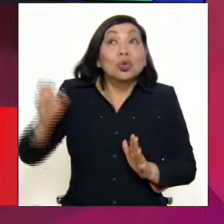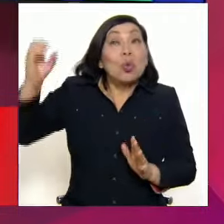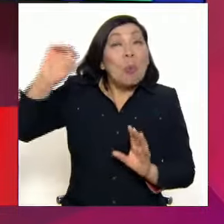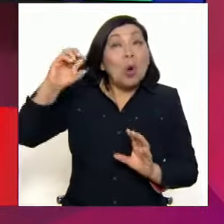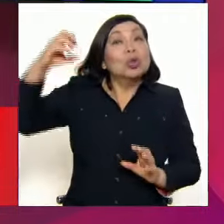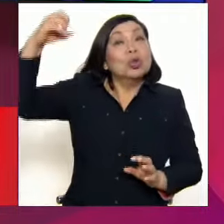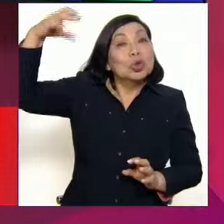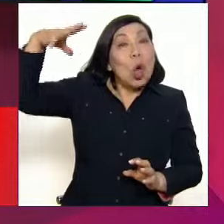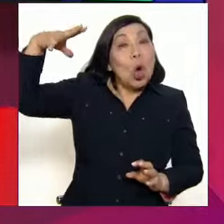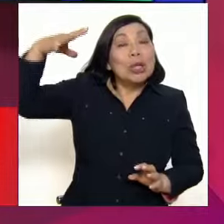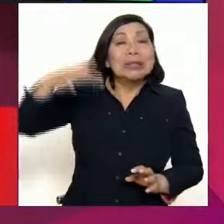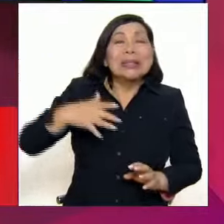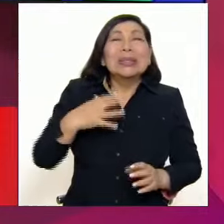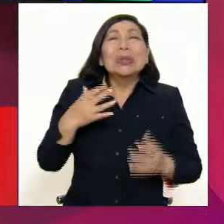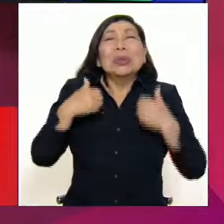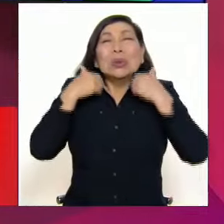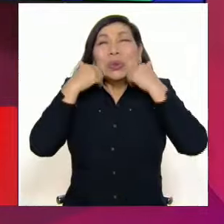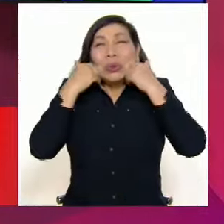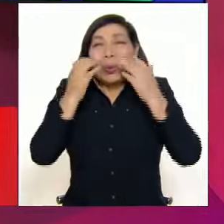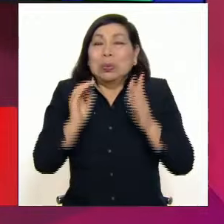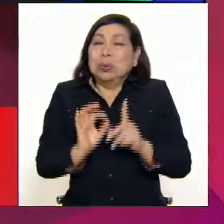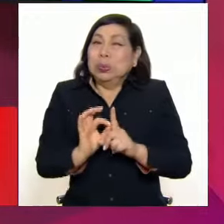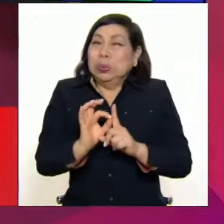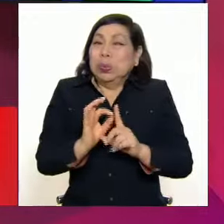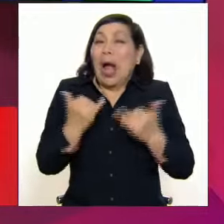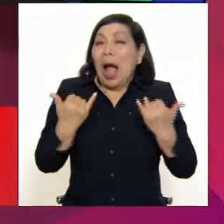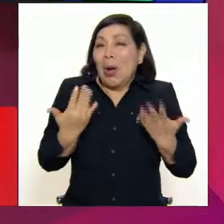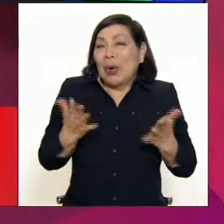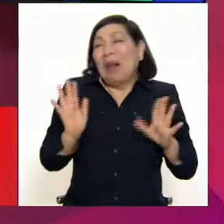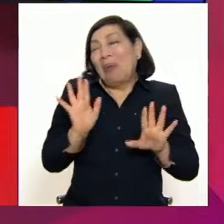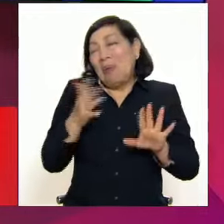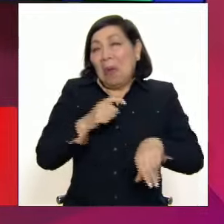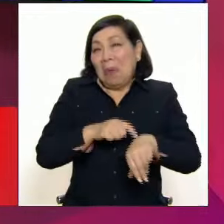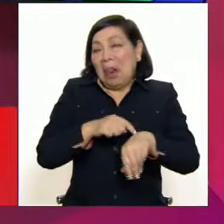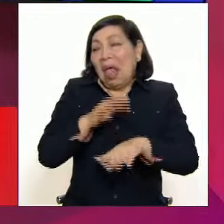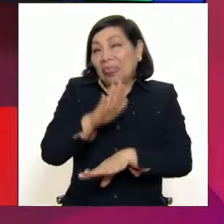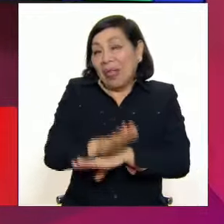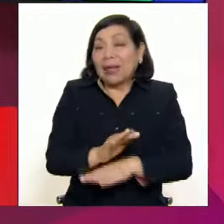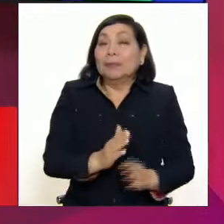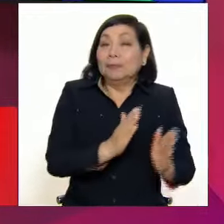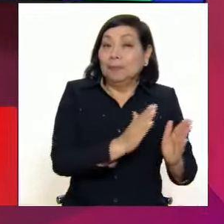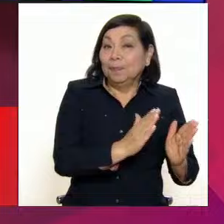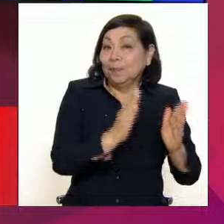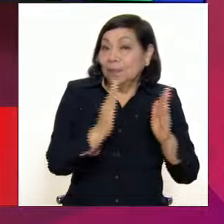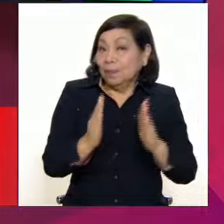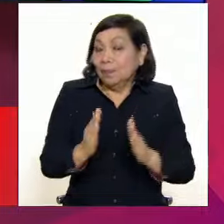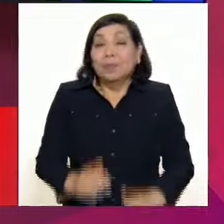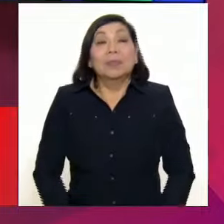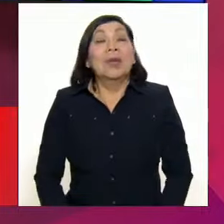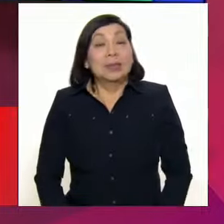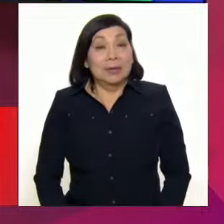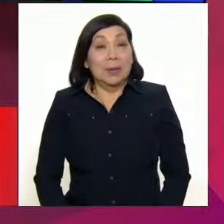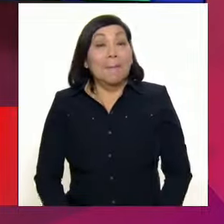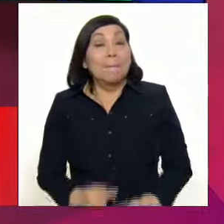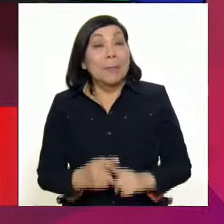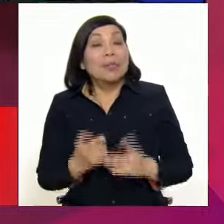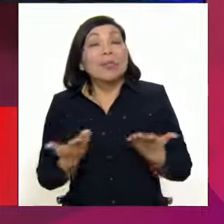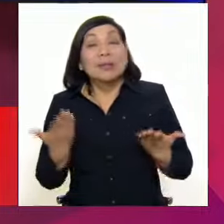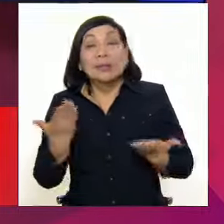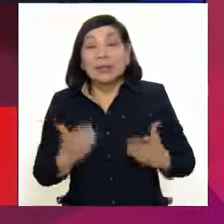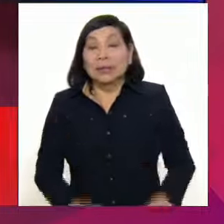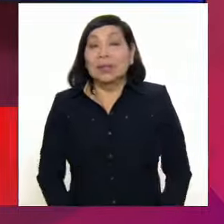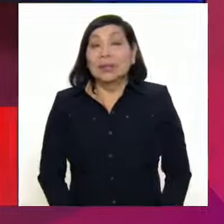solar y esa sensación de bochorno seguro, en especial a horas de la tarde. Vamos ahora a ver el panorama a nivel nacional porque